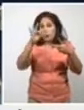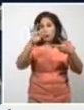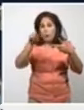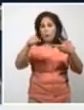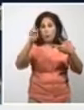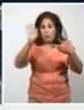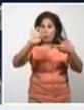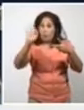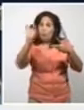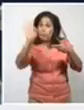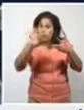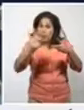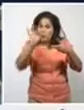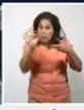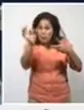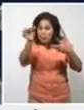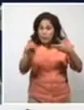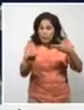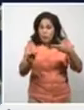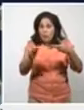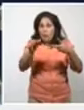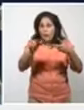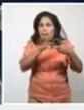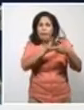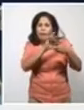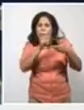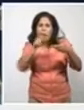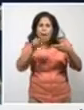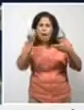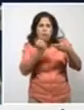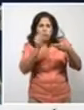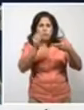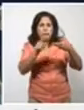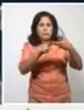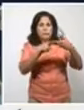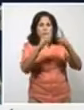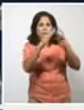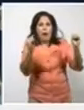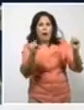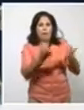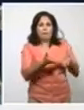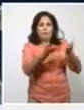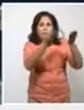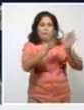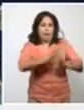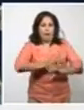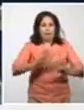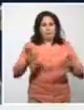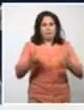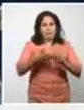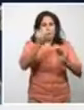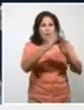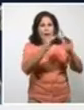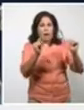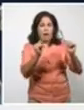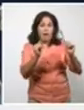78,4% de los pacientes diagnosticados, pues ya se encuentran recuperados. Y como yo digo